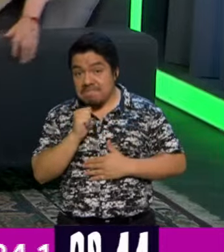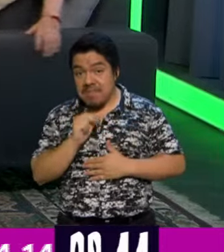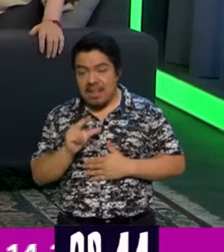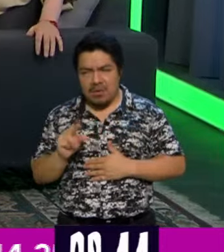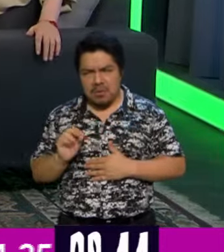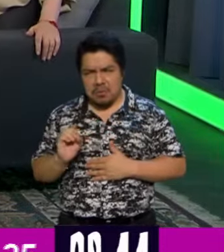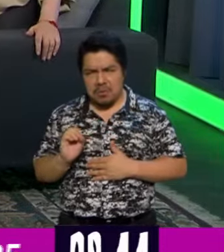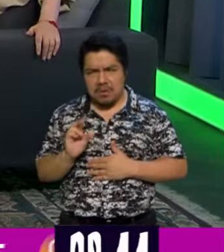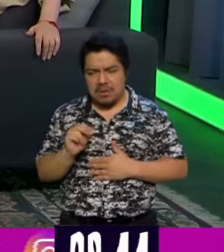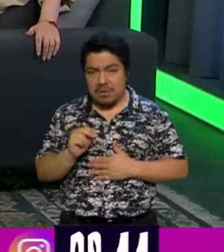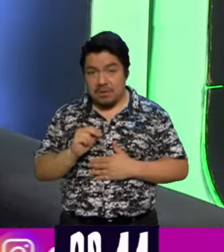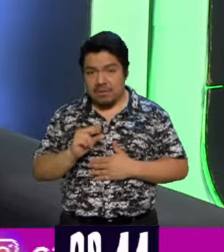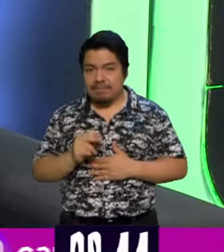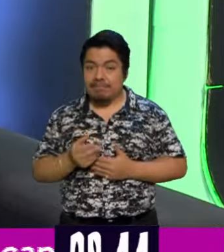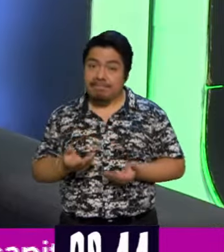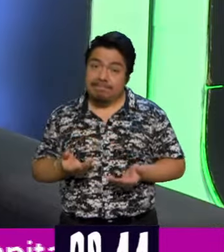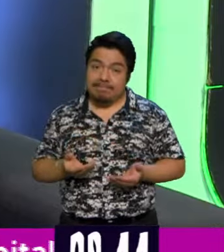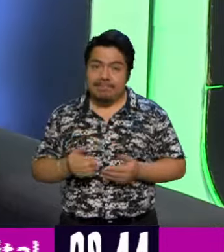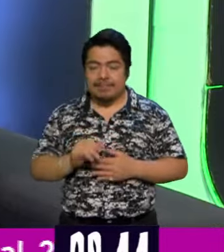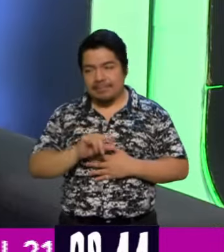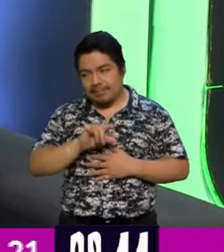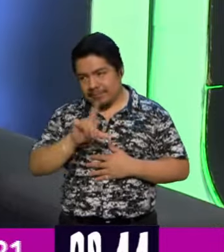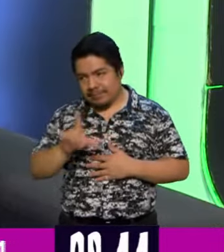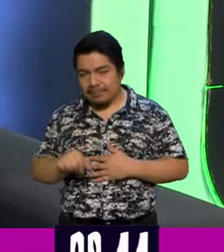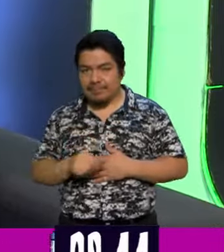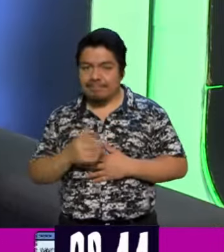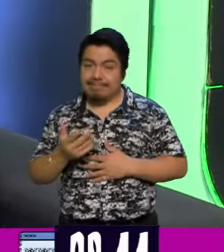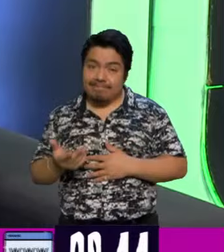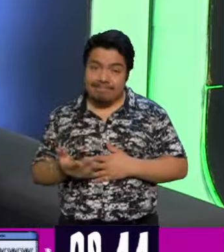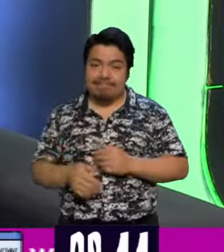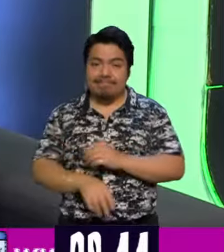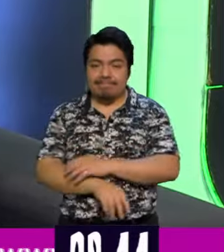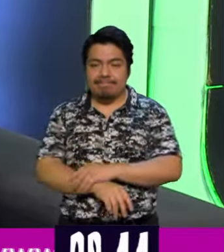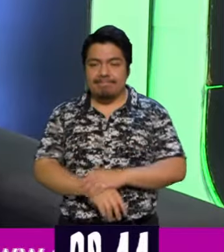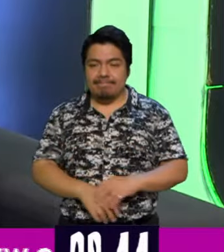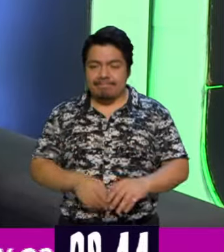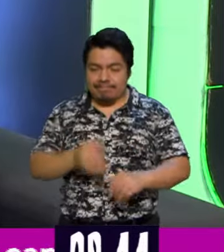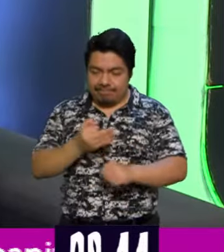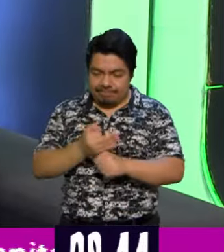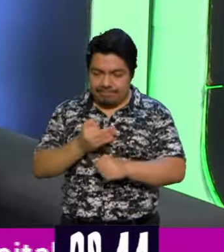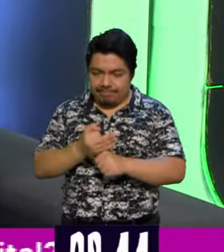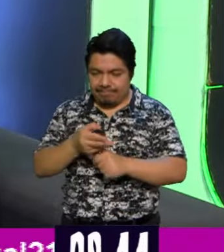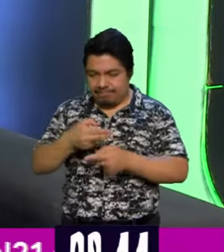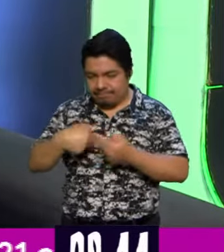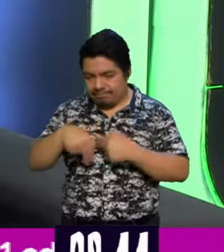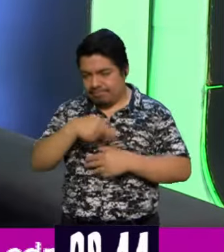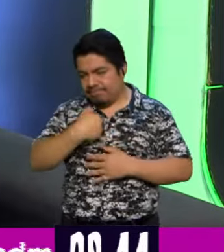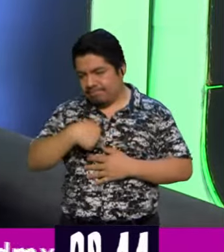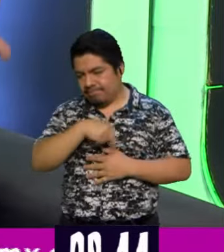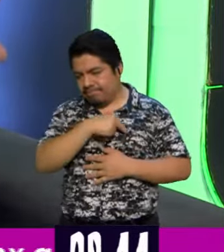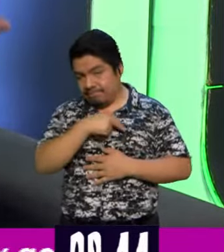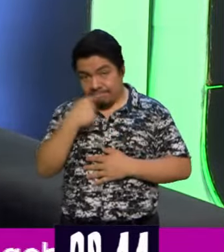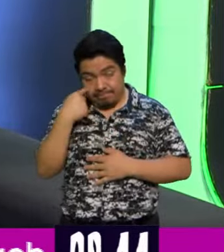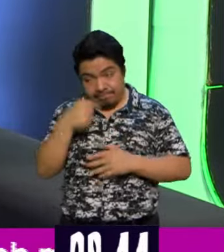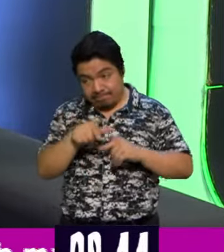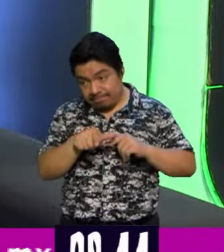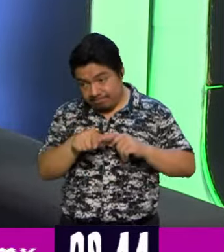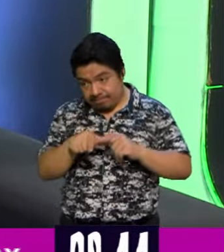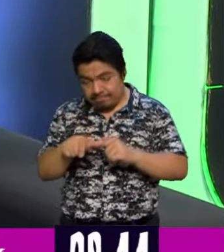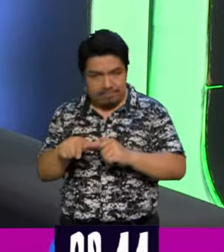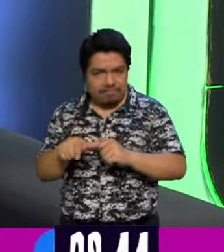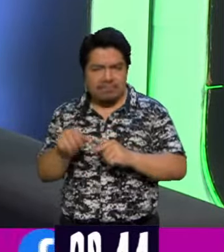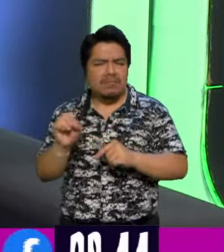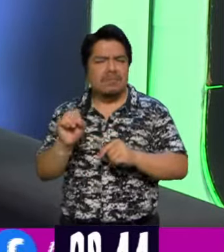Todavía no salía a decir que no, hasta el único hecho. A una actuación que aquí lo hemos considerado de manera, digamos,